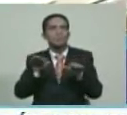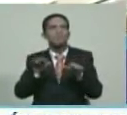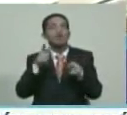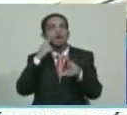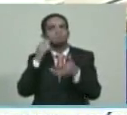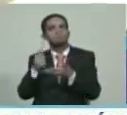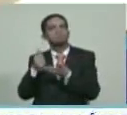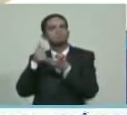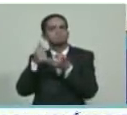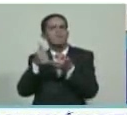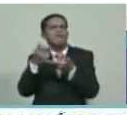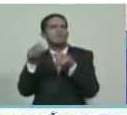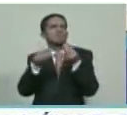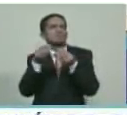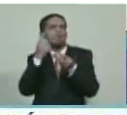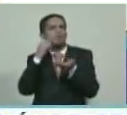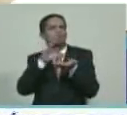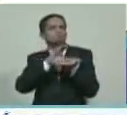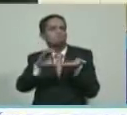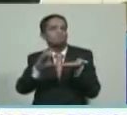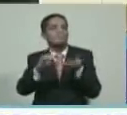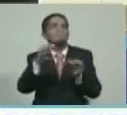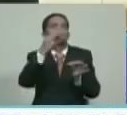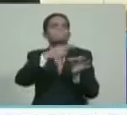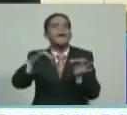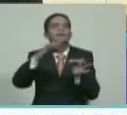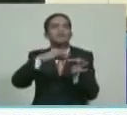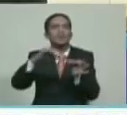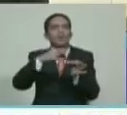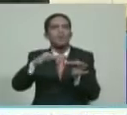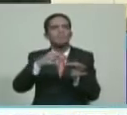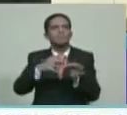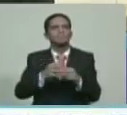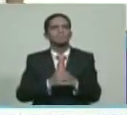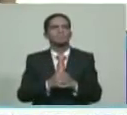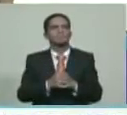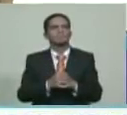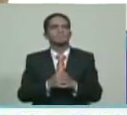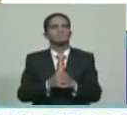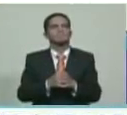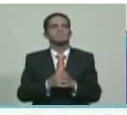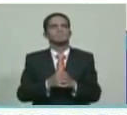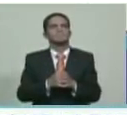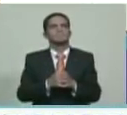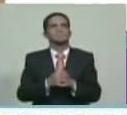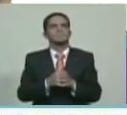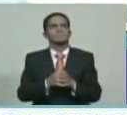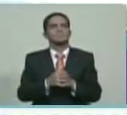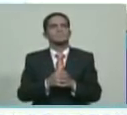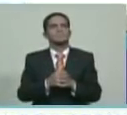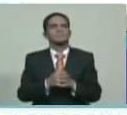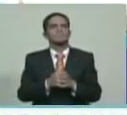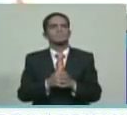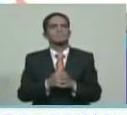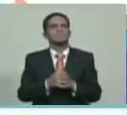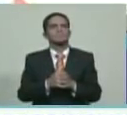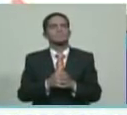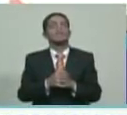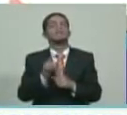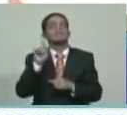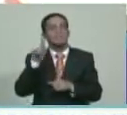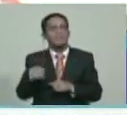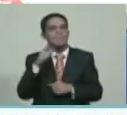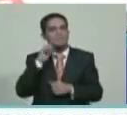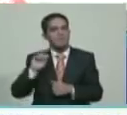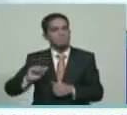en petro nuestro metro nuestra cripto moneda el petró y quiero aprovechar este